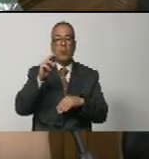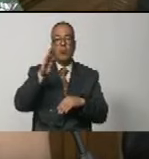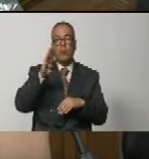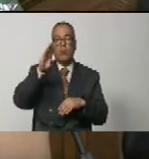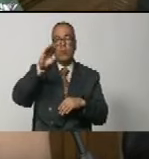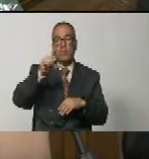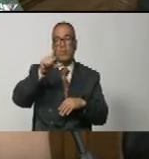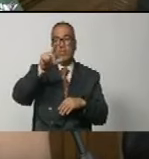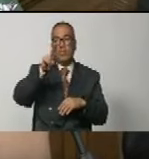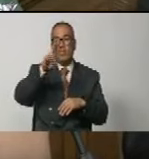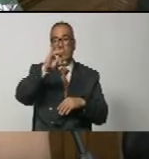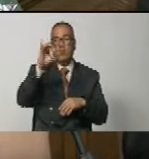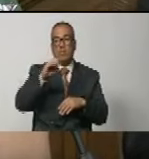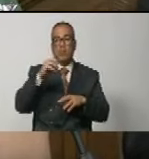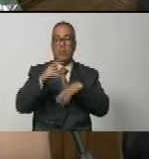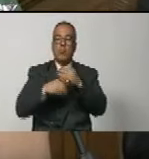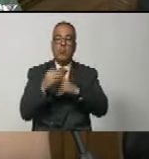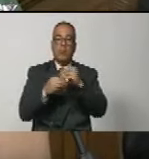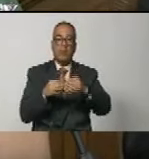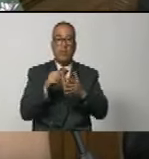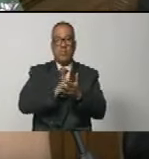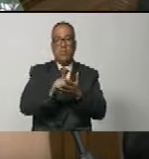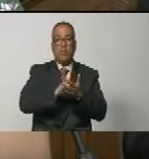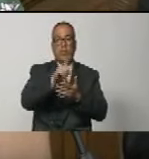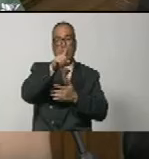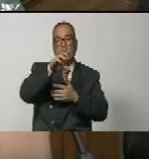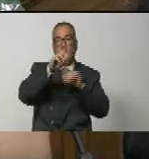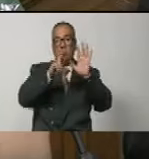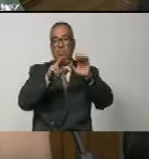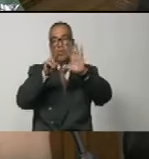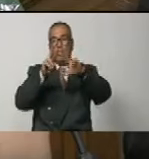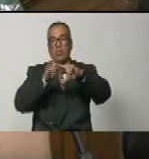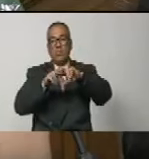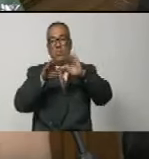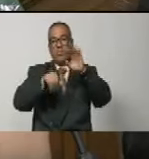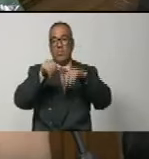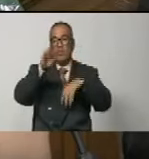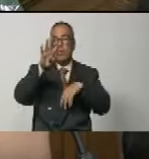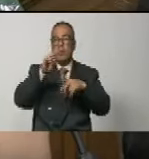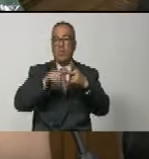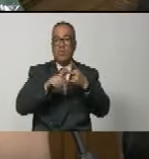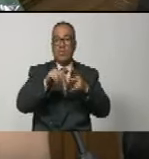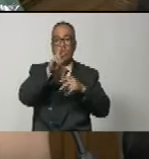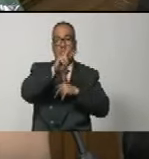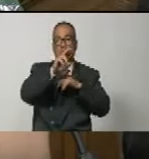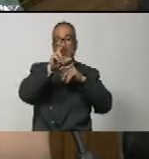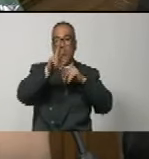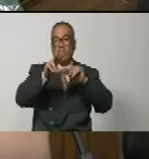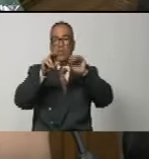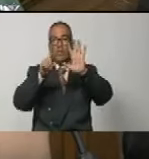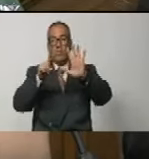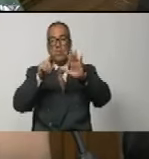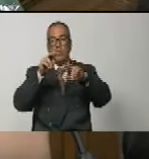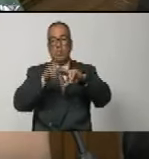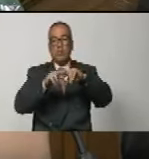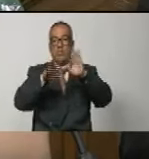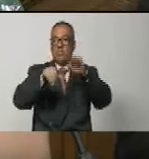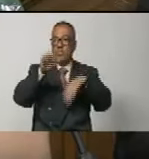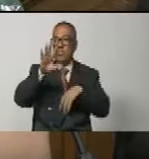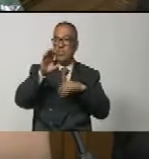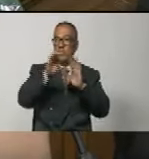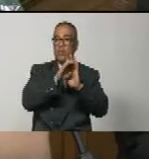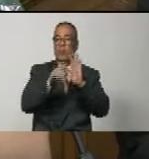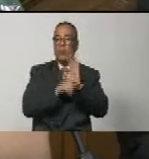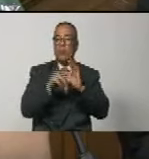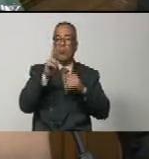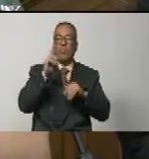Belarus, de acuerdo a lo consagrado en los artículos 187, numeral 14 y 236, numeral 15, de